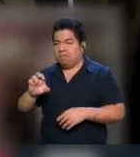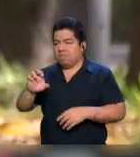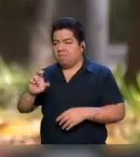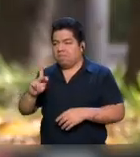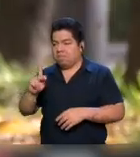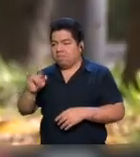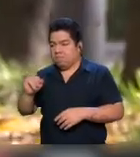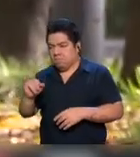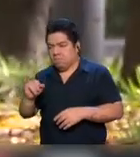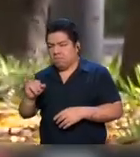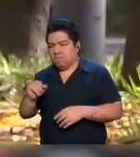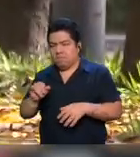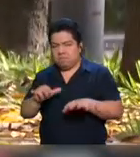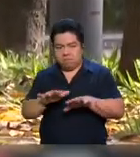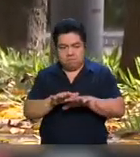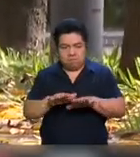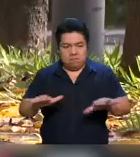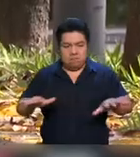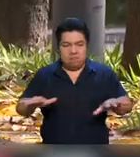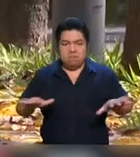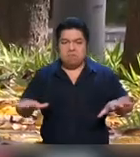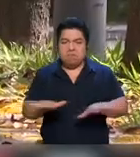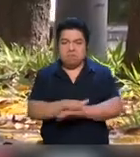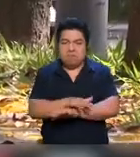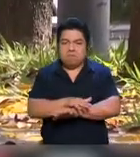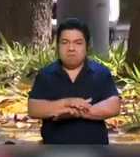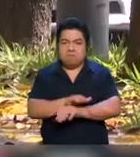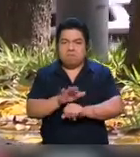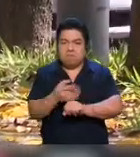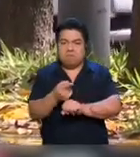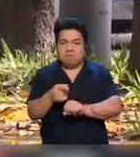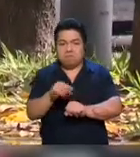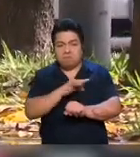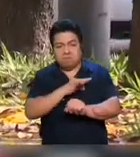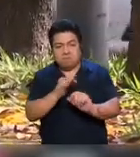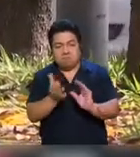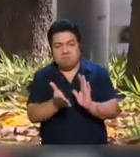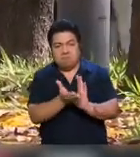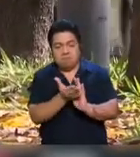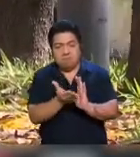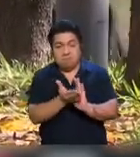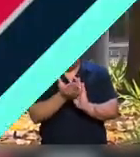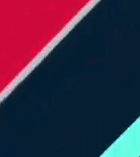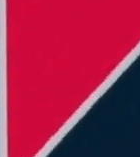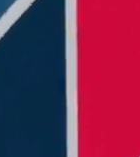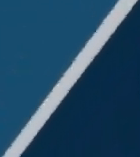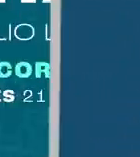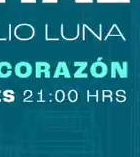además se cambie el uso de suelo a fin de facilitar la construcción de torres para uso habitacional.